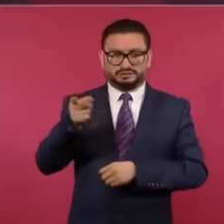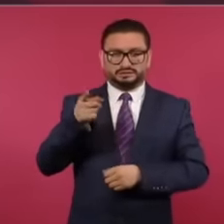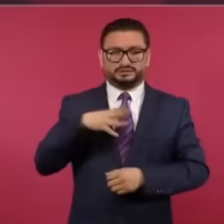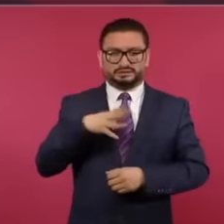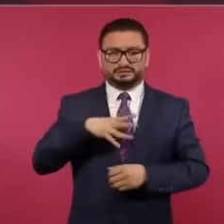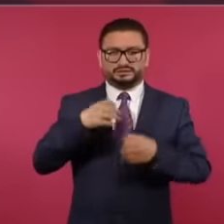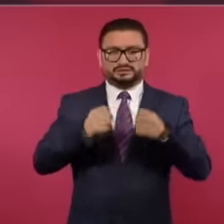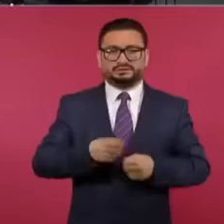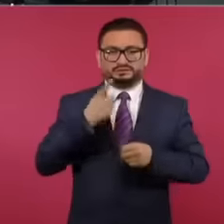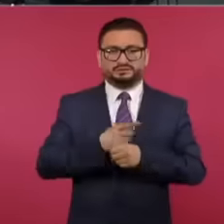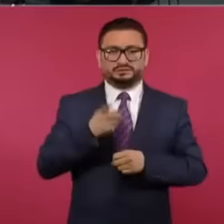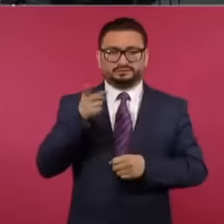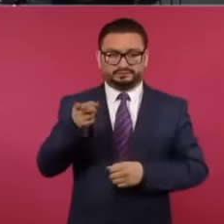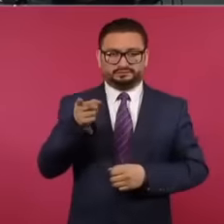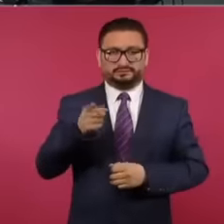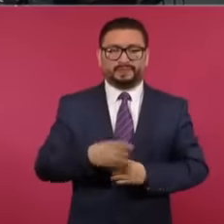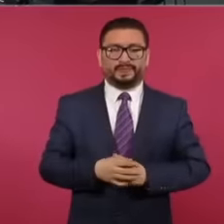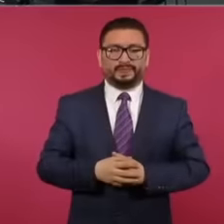de Seguridad Pública,